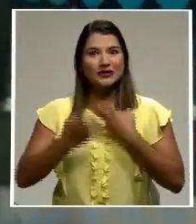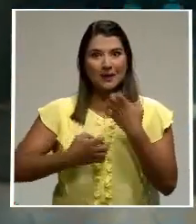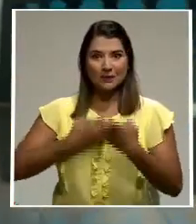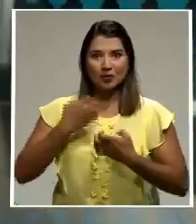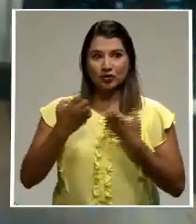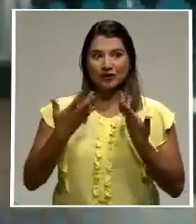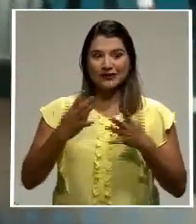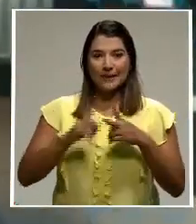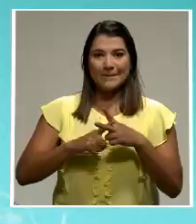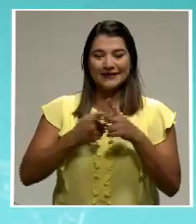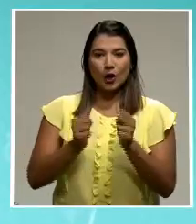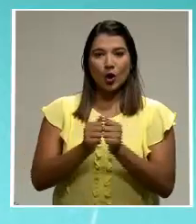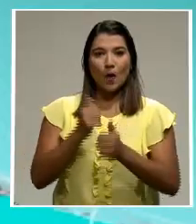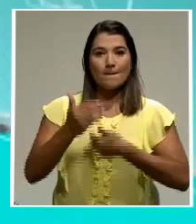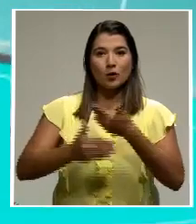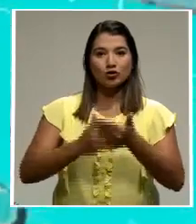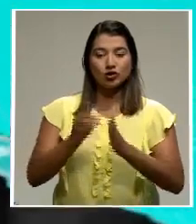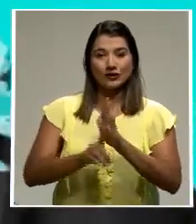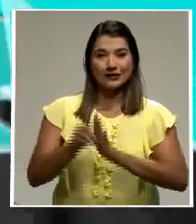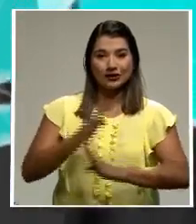inmunización.